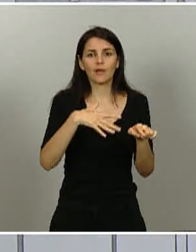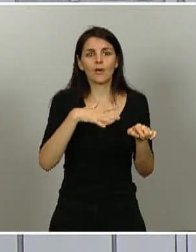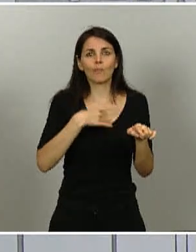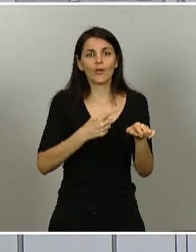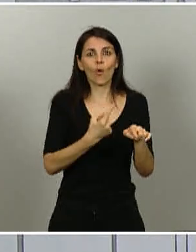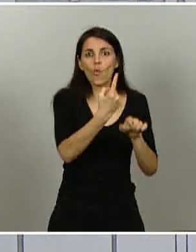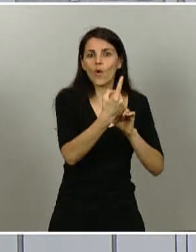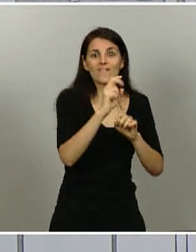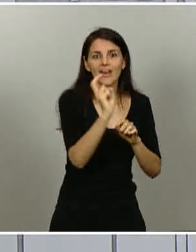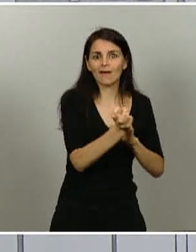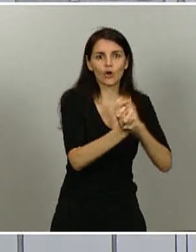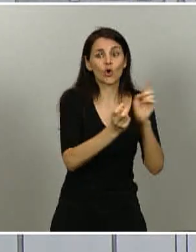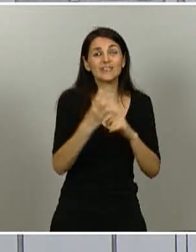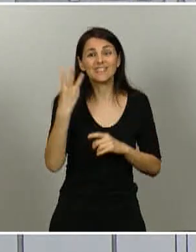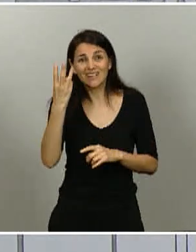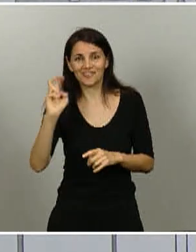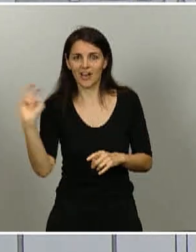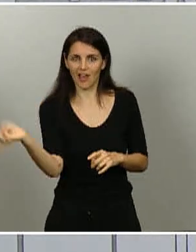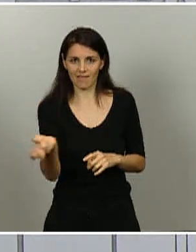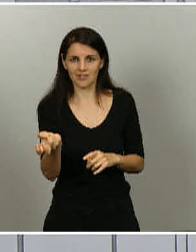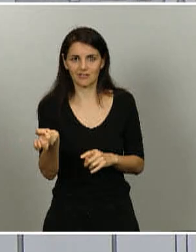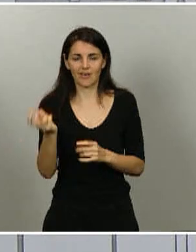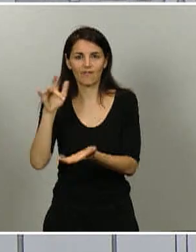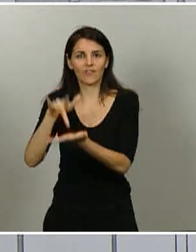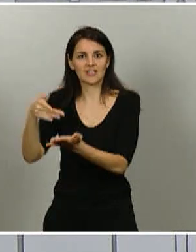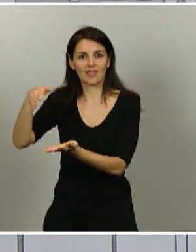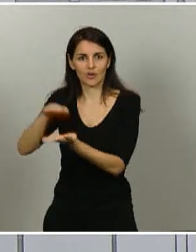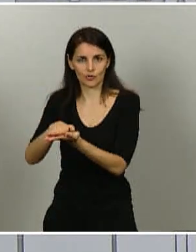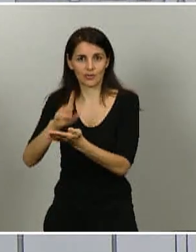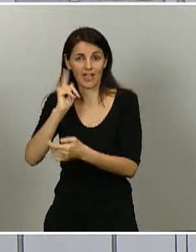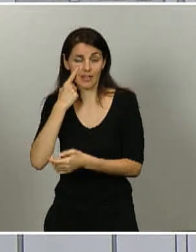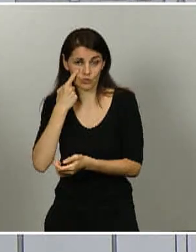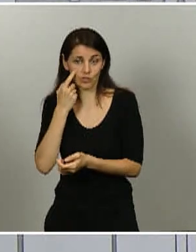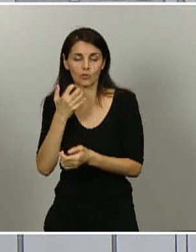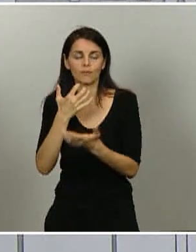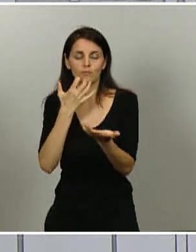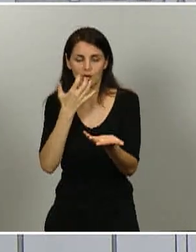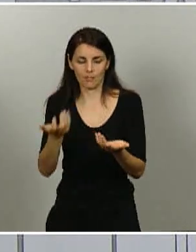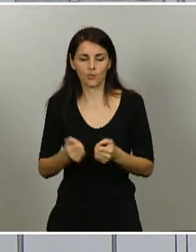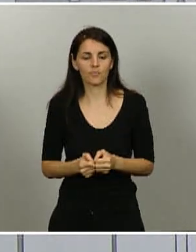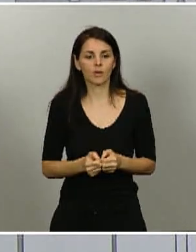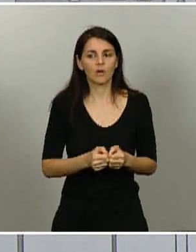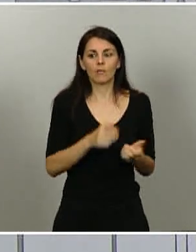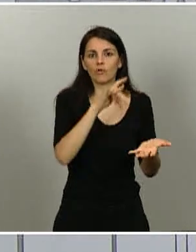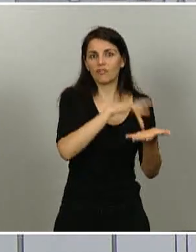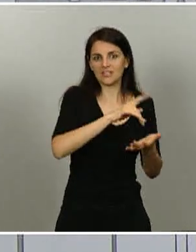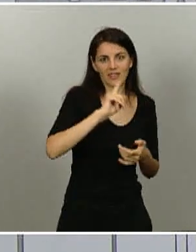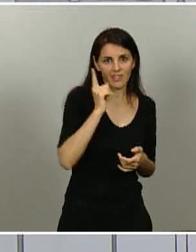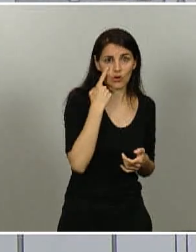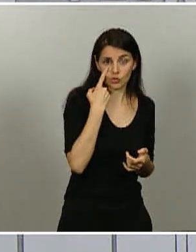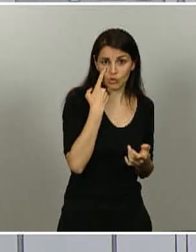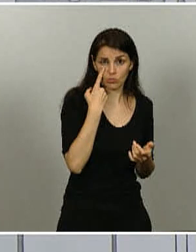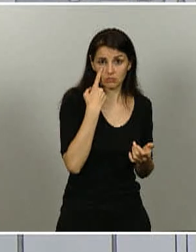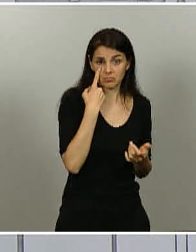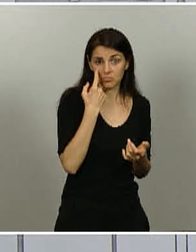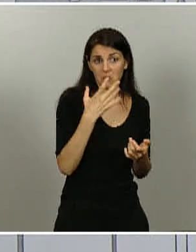fecha de diagnóstico. Los diagnosticados el día previo, que es poco más o menos lo que estábamos dando hasta el día 10 y es